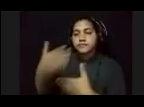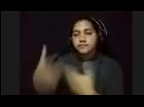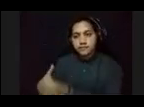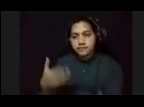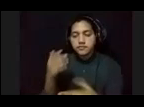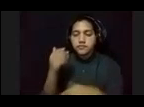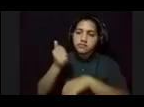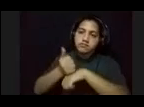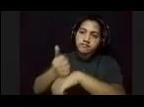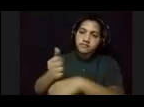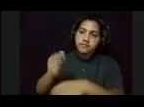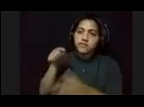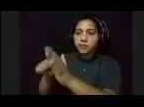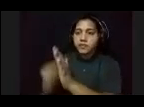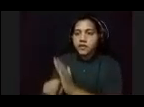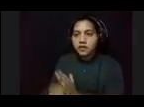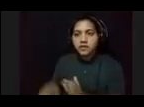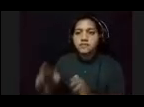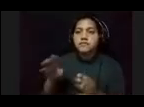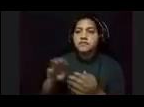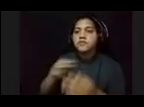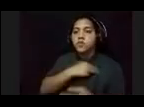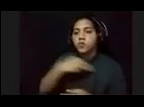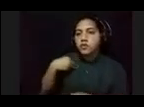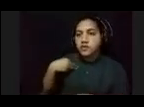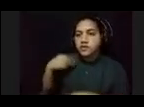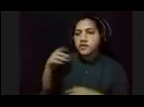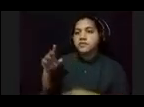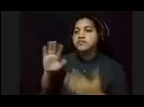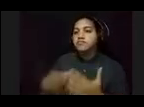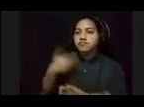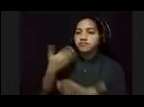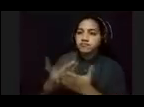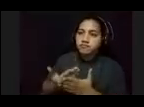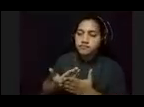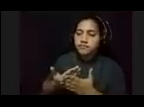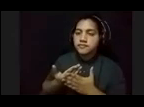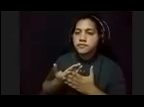del matadero municipal, comenzaron a llegar a este lugar